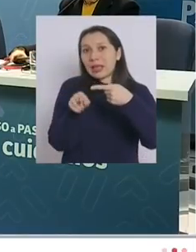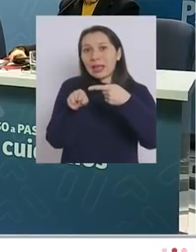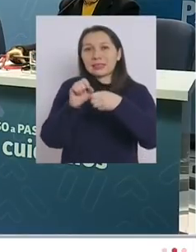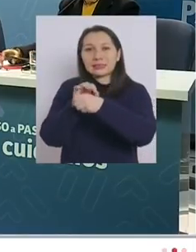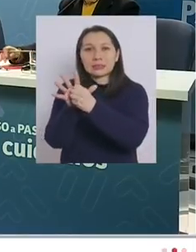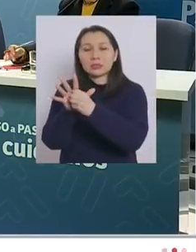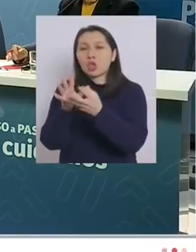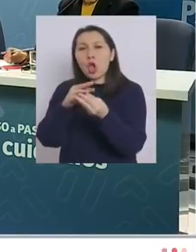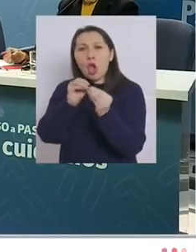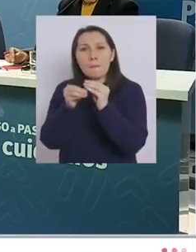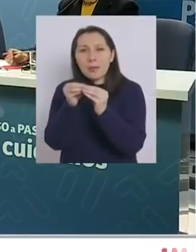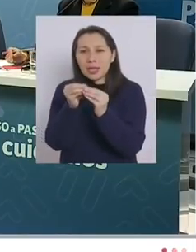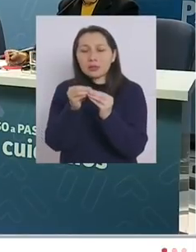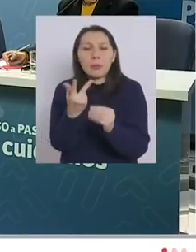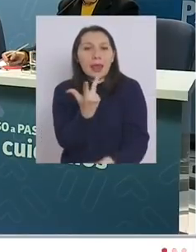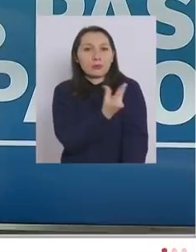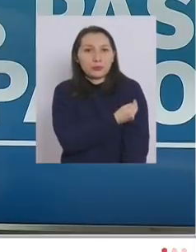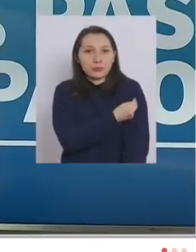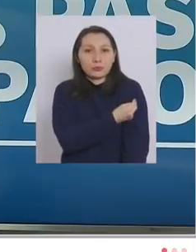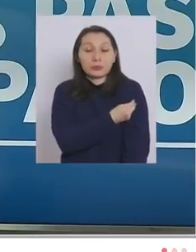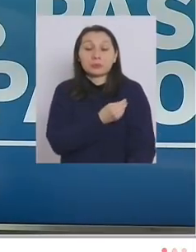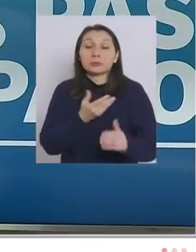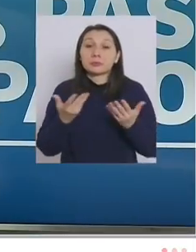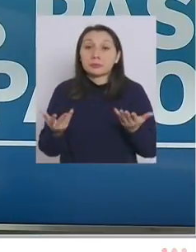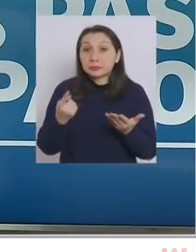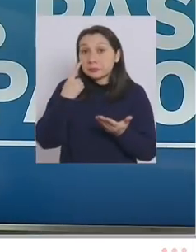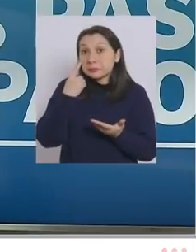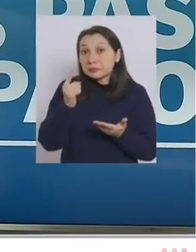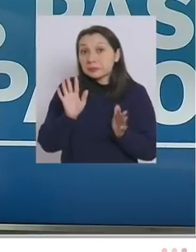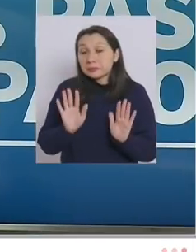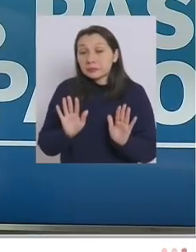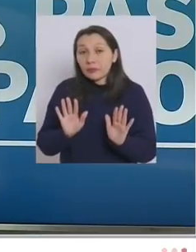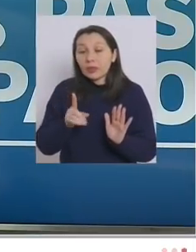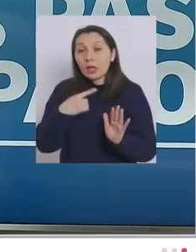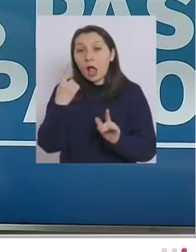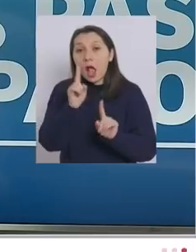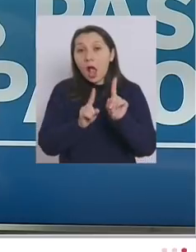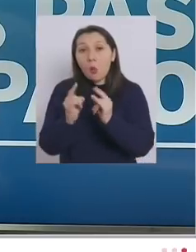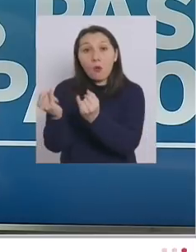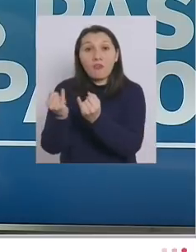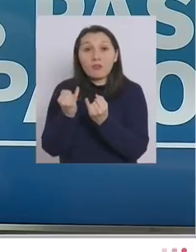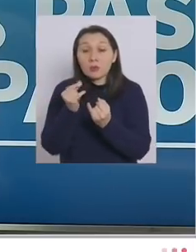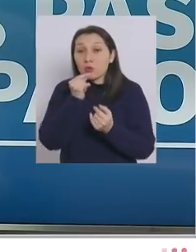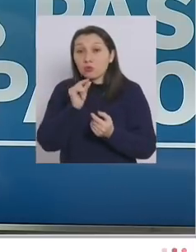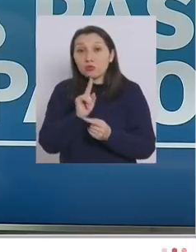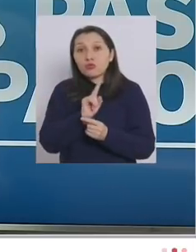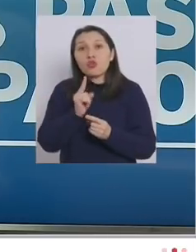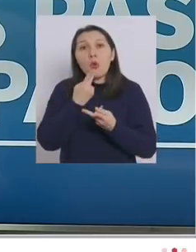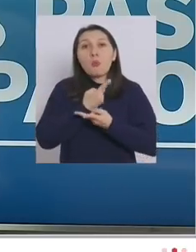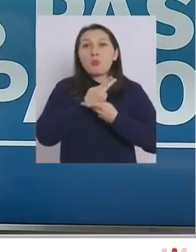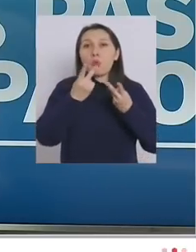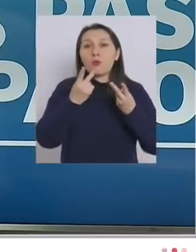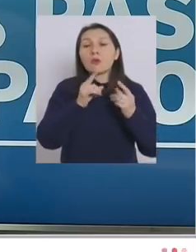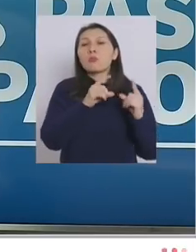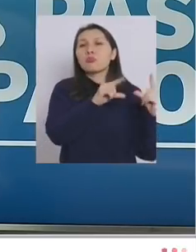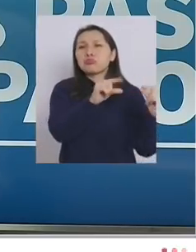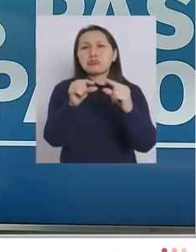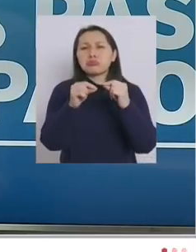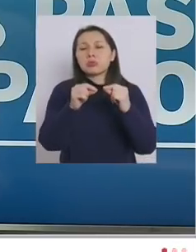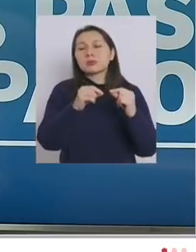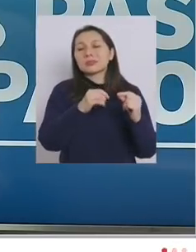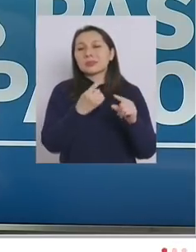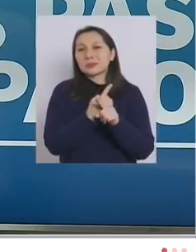virus completo para inmunizar a la gente. Así que bajo esa perspectiva y algunos datos preliminares no publicados que se han comentado en distintas